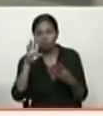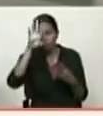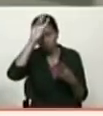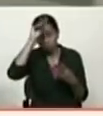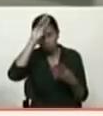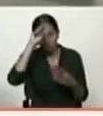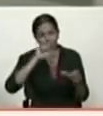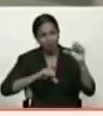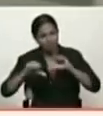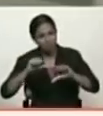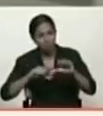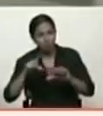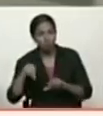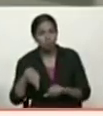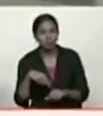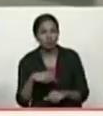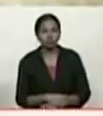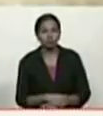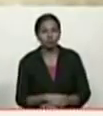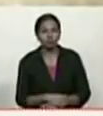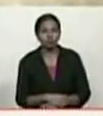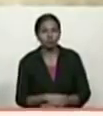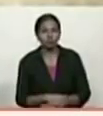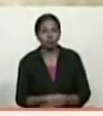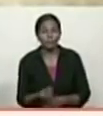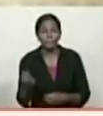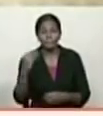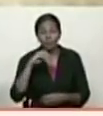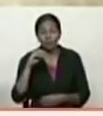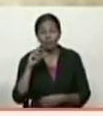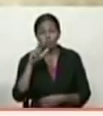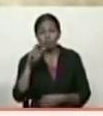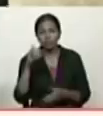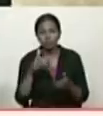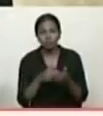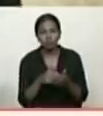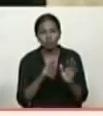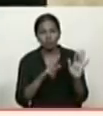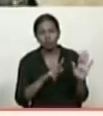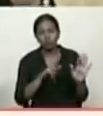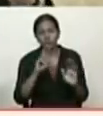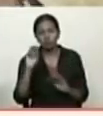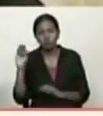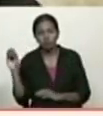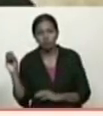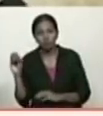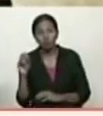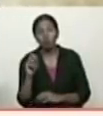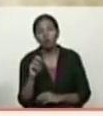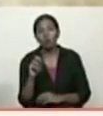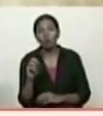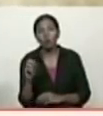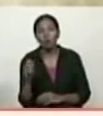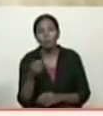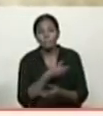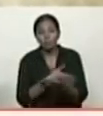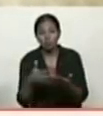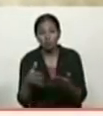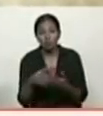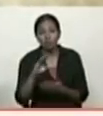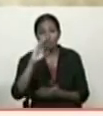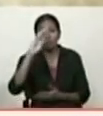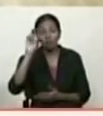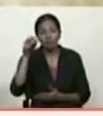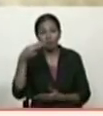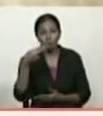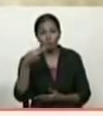químico, por más de 3.827 millones de euros las intenciones. Luego hay que desarrollar